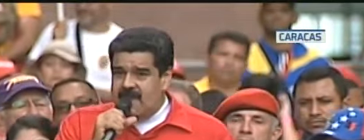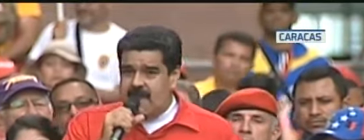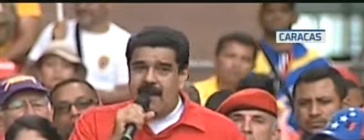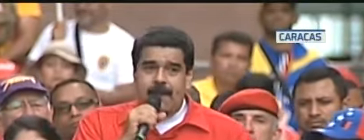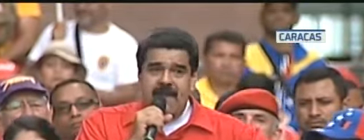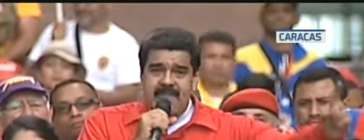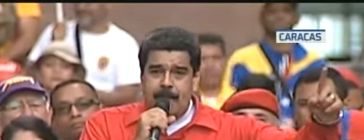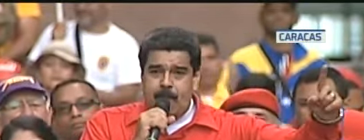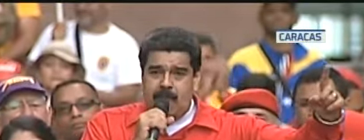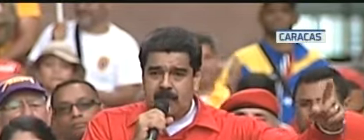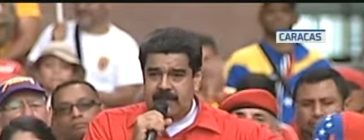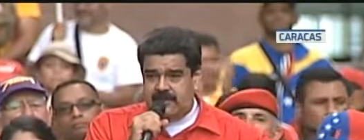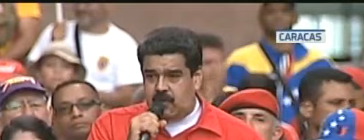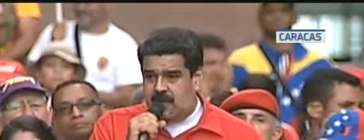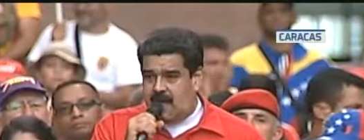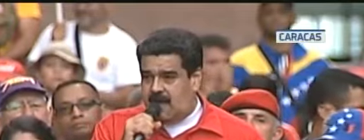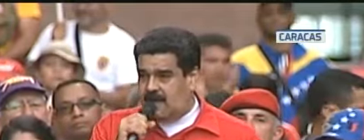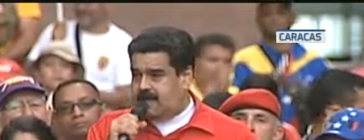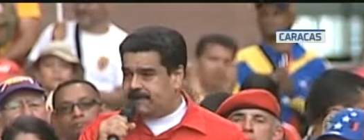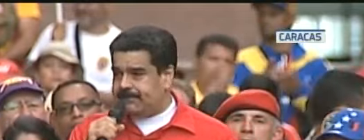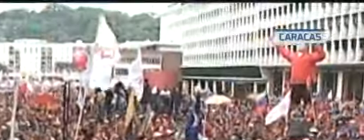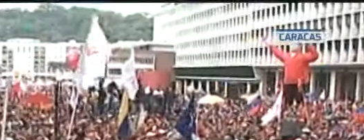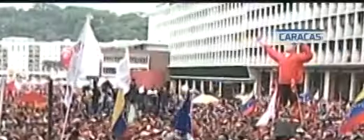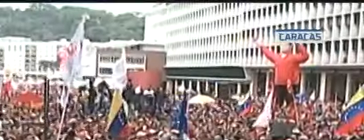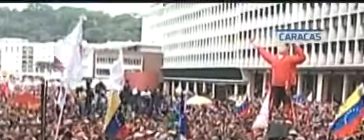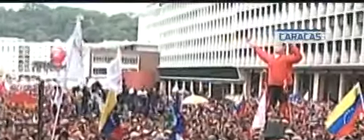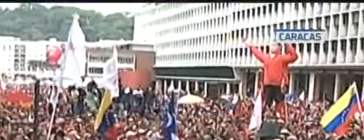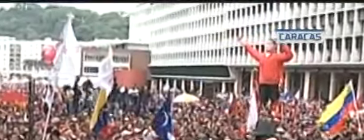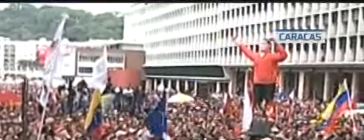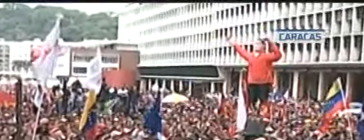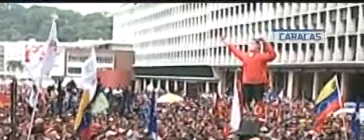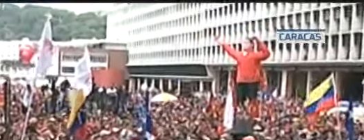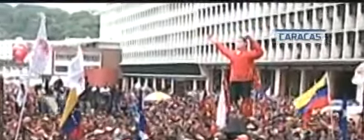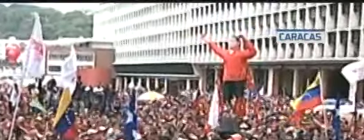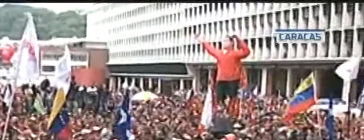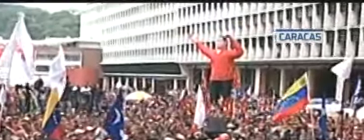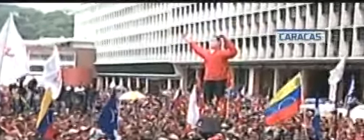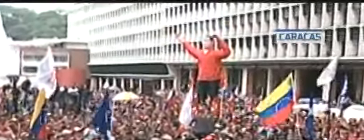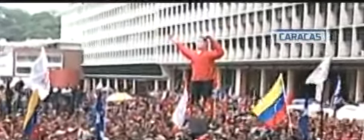vivienda, y llevar vida al pueblo de Venezuela.